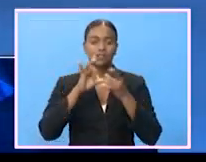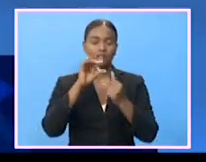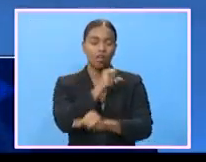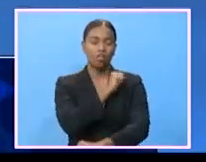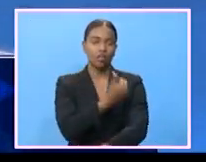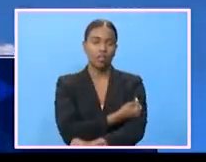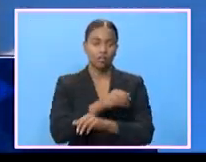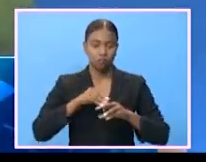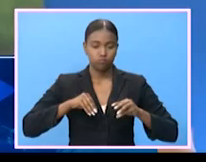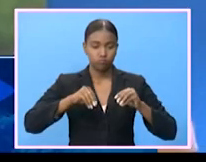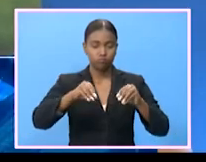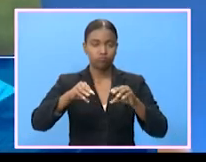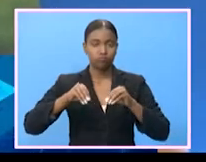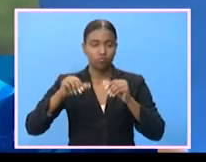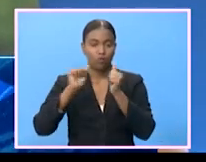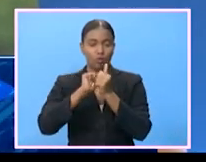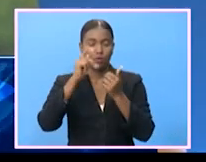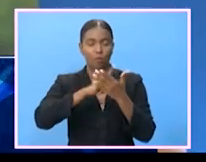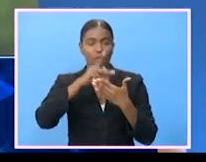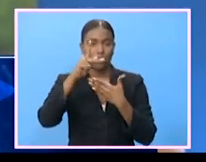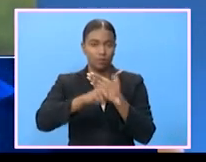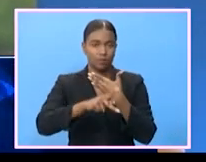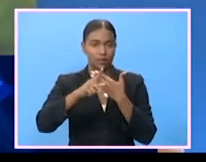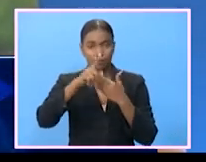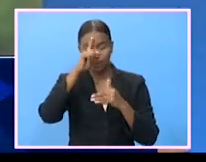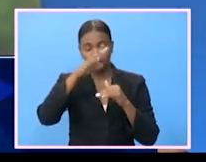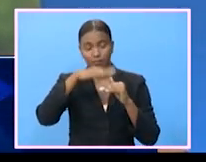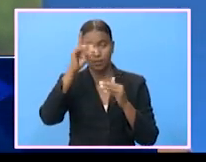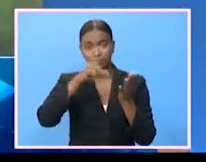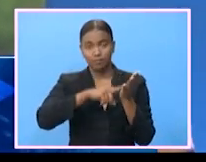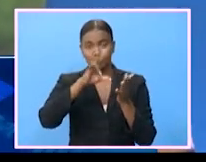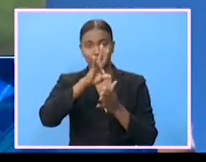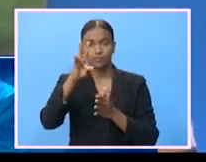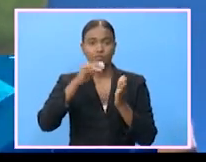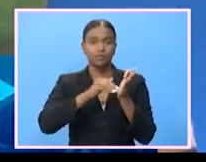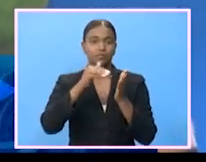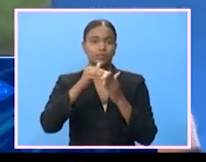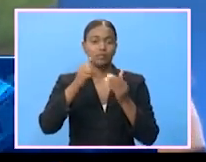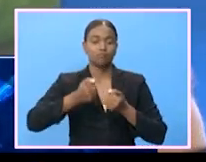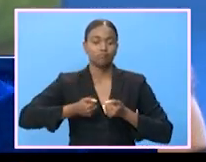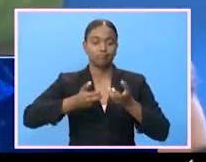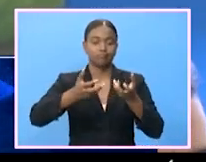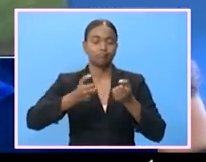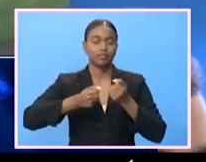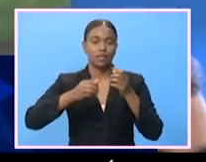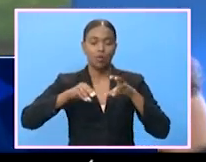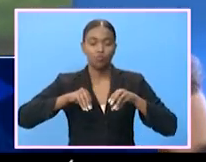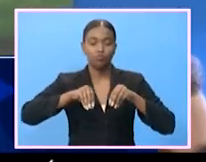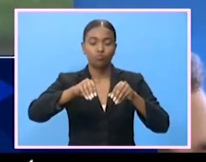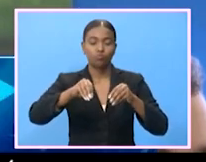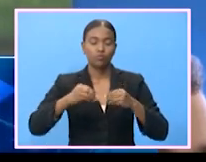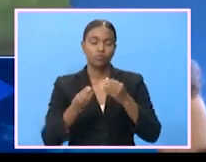agrícolas con los programas de más de 1.700 millones de subsidios a los fertilizantes,